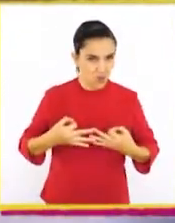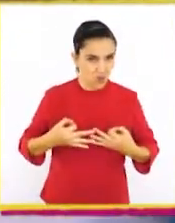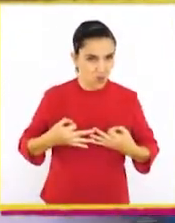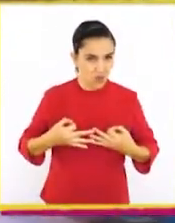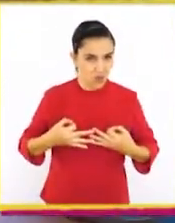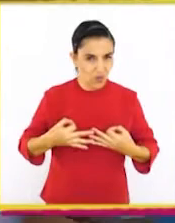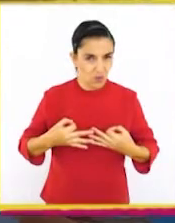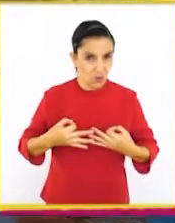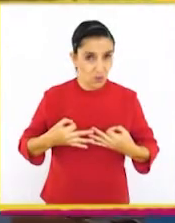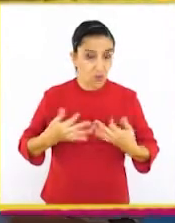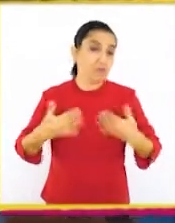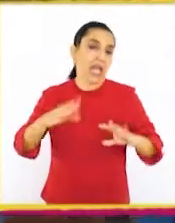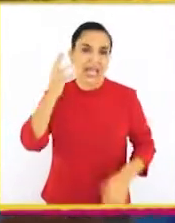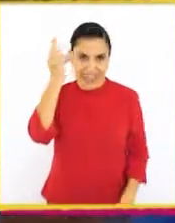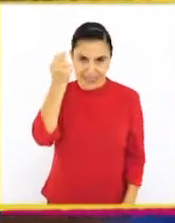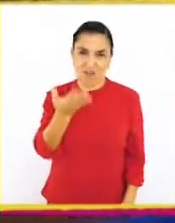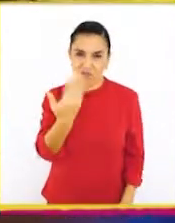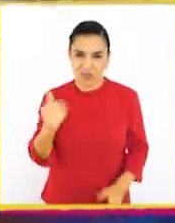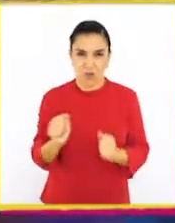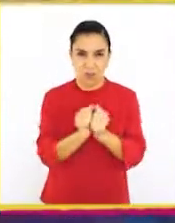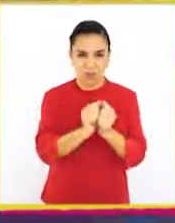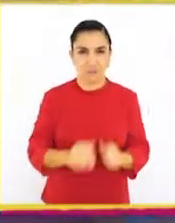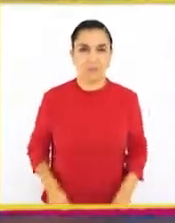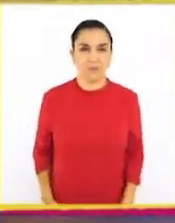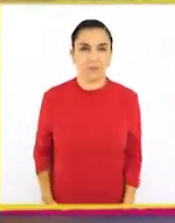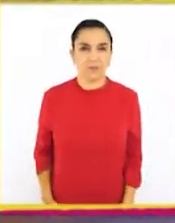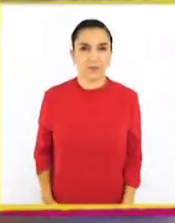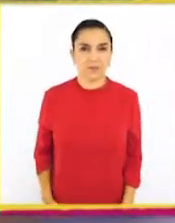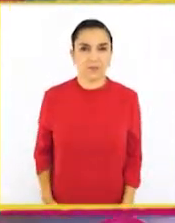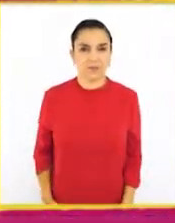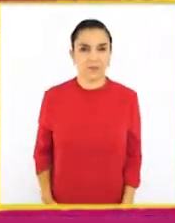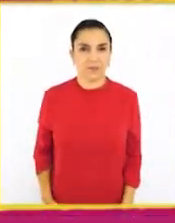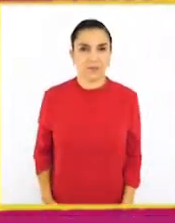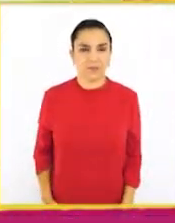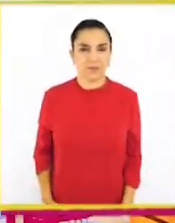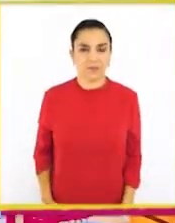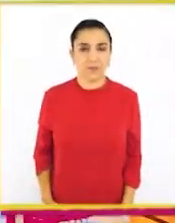¿Seguros? Tengo una idea. Acompáñenme.